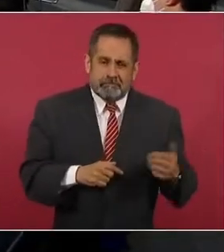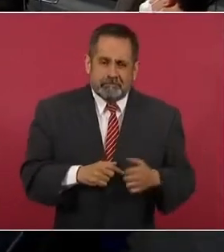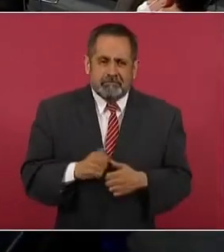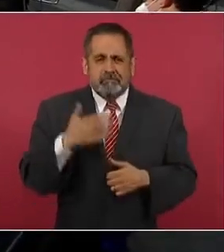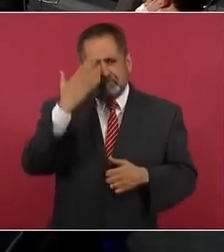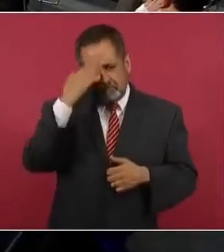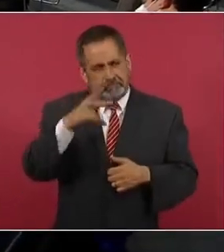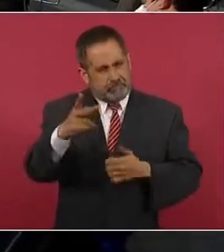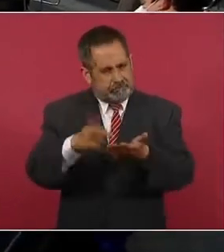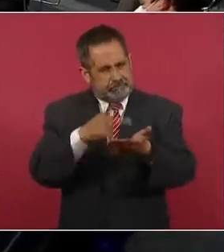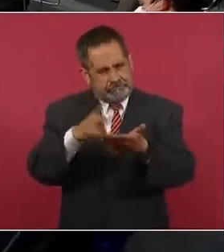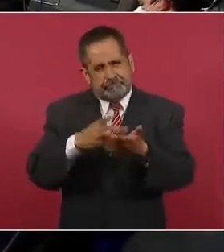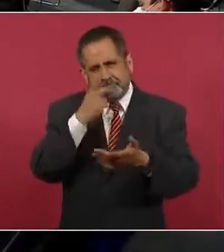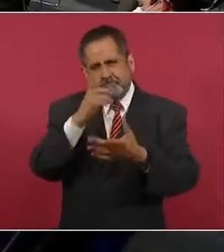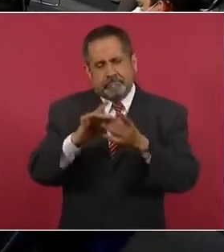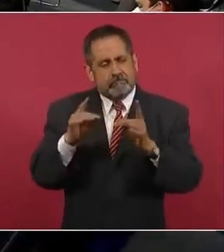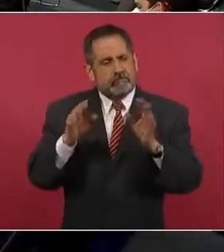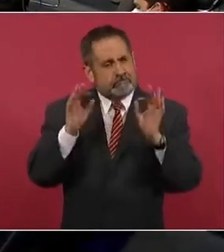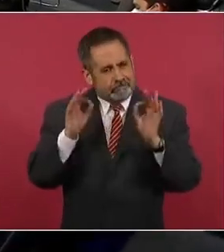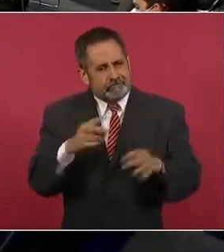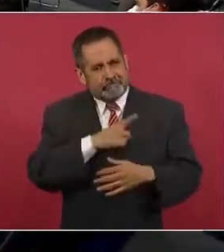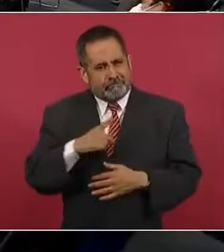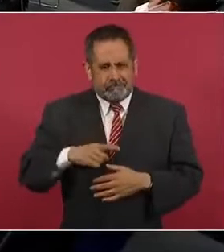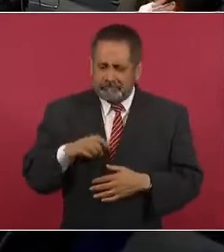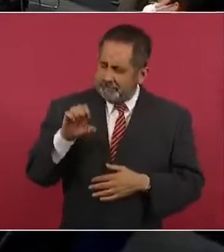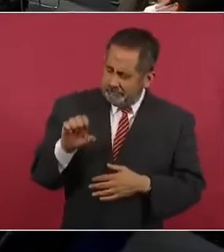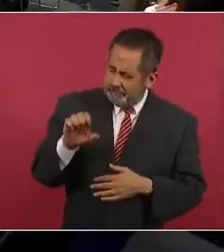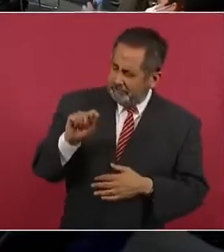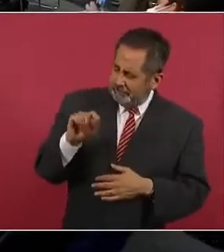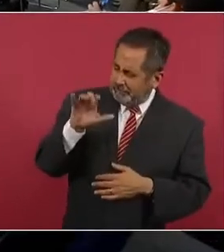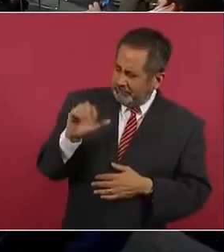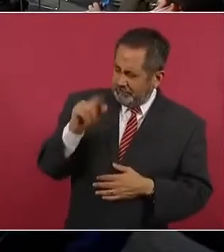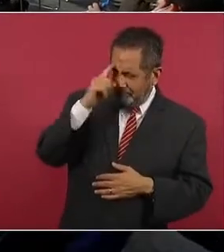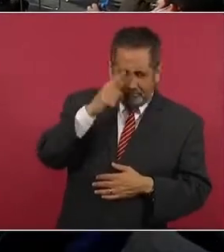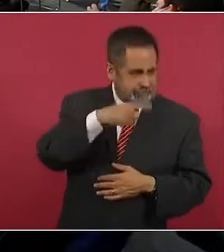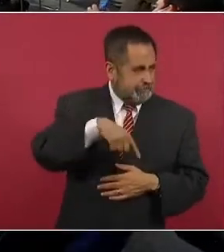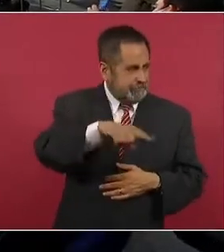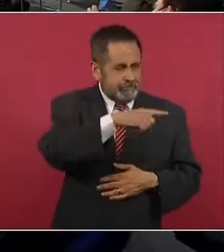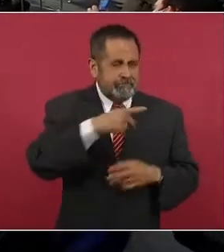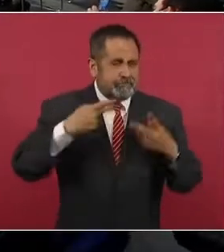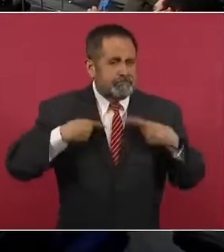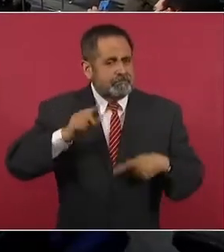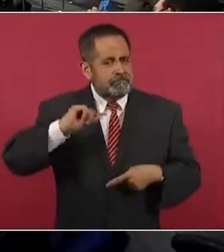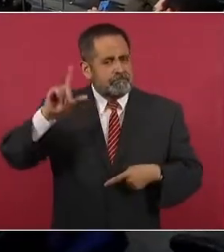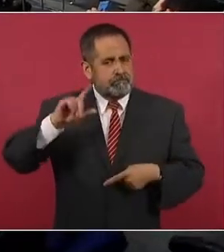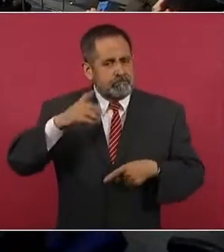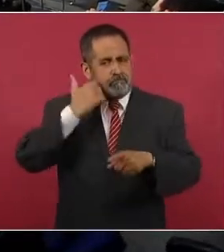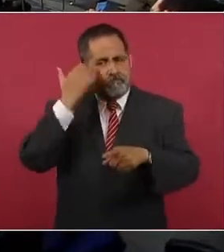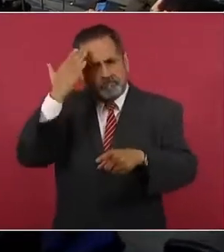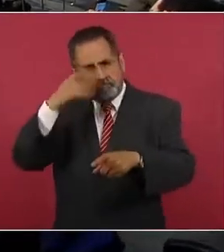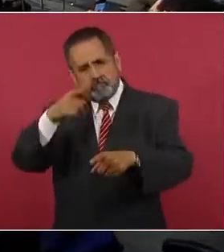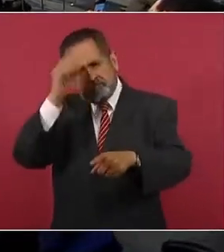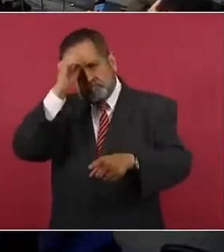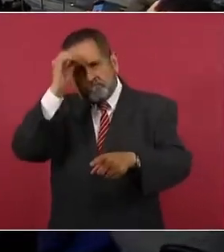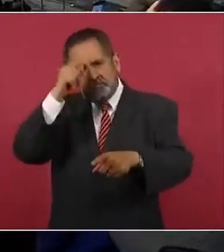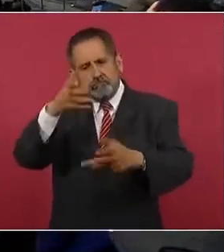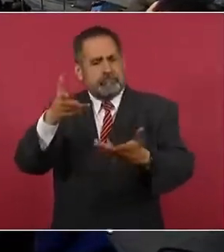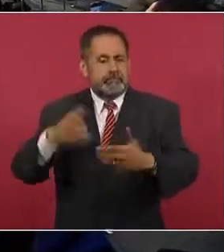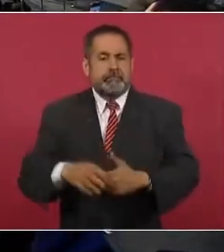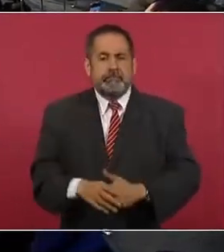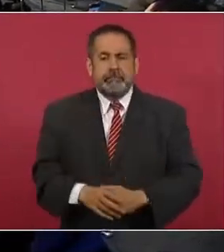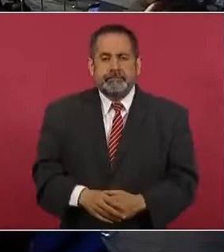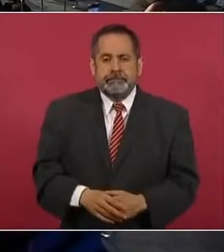he hecho mucho énfasis en este código de ética empresarial y bueno, quisiera yo saber su punto de vista en relación a